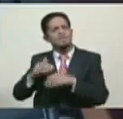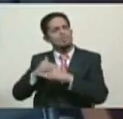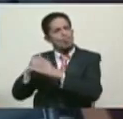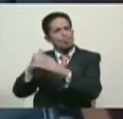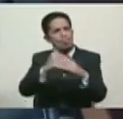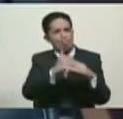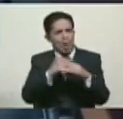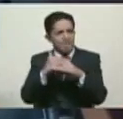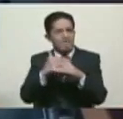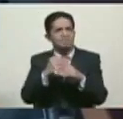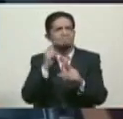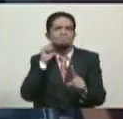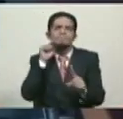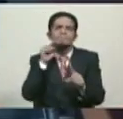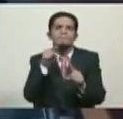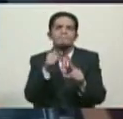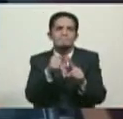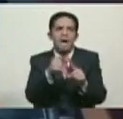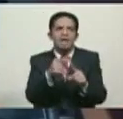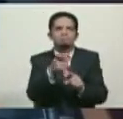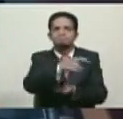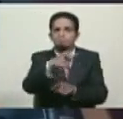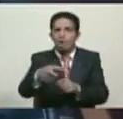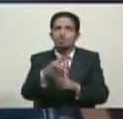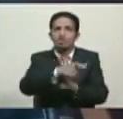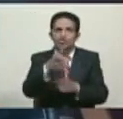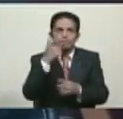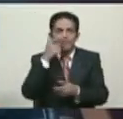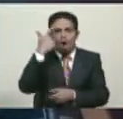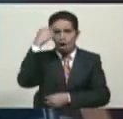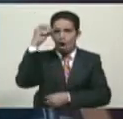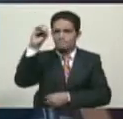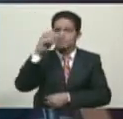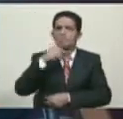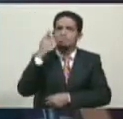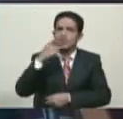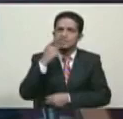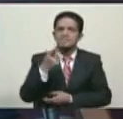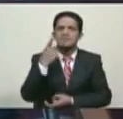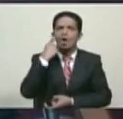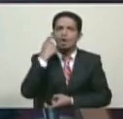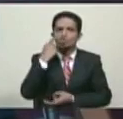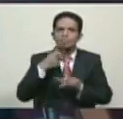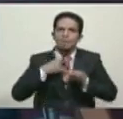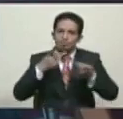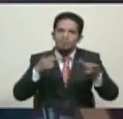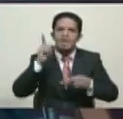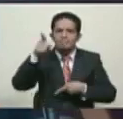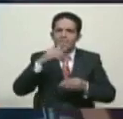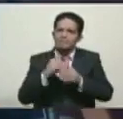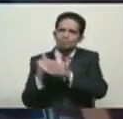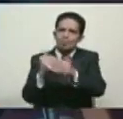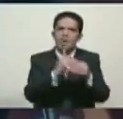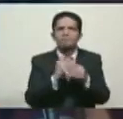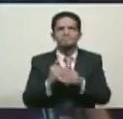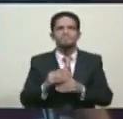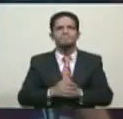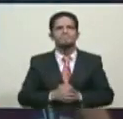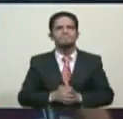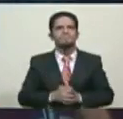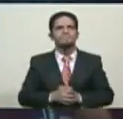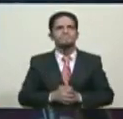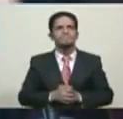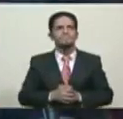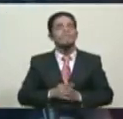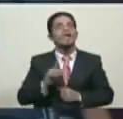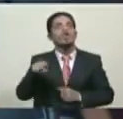digámoslo así, en un todo, la especie de los hombres, las opiniones políticas y las costumbres públicas. Luego, extendiendo la vista sobre el